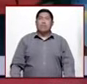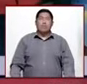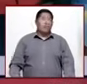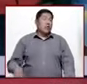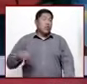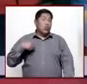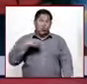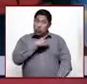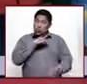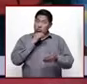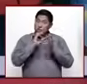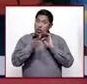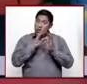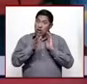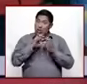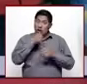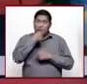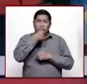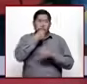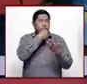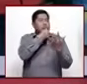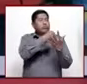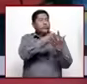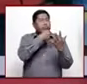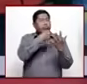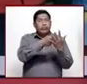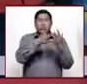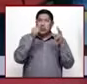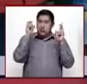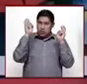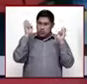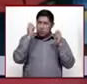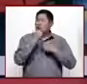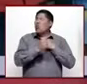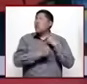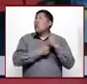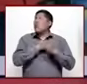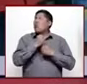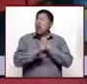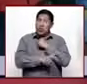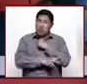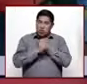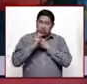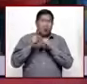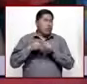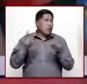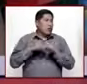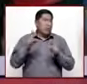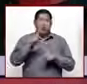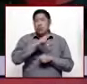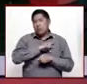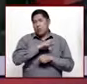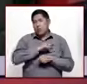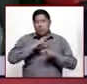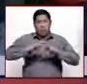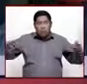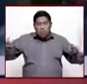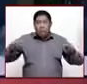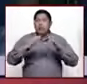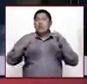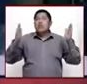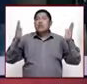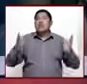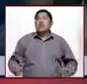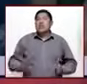Noticieros al Día habló de manera exclusiva con una supuesta víctima de robo. Sin embargo, la policía allanó su domicilio.